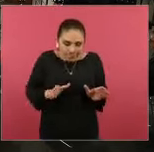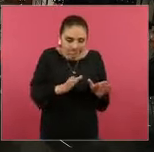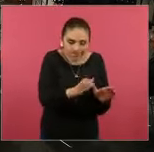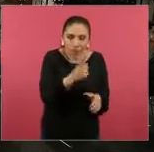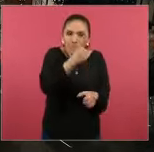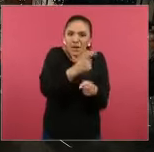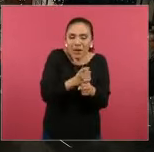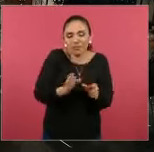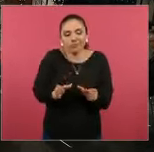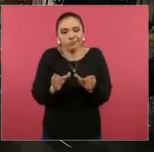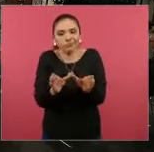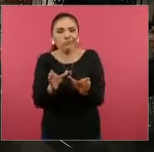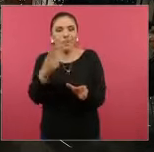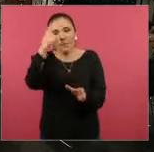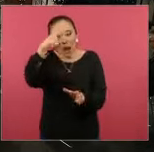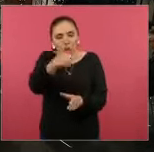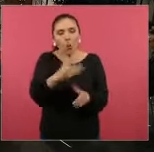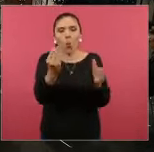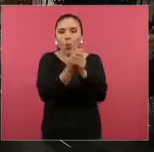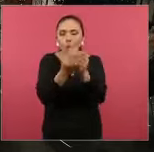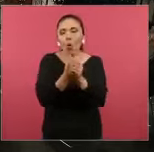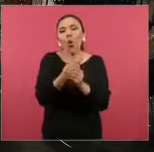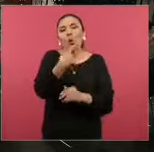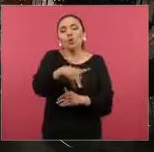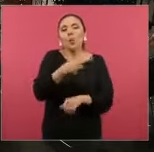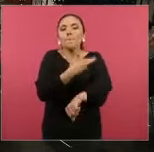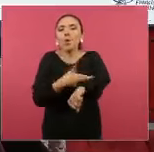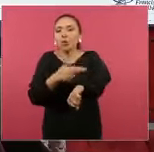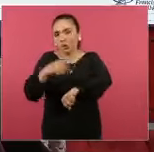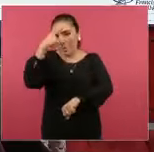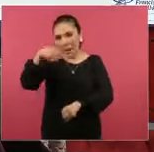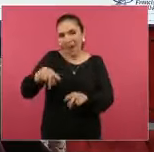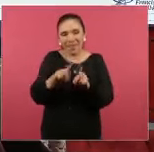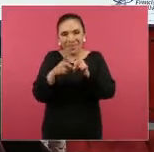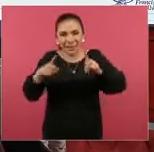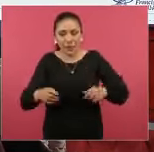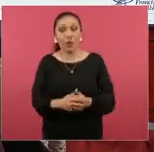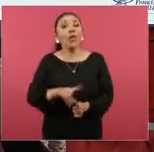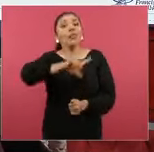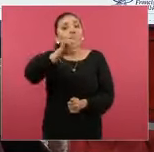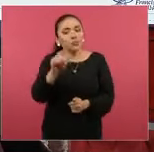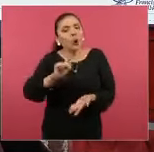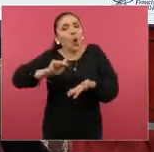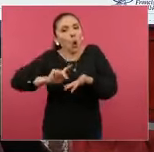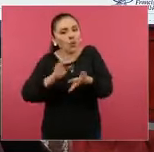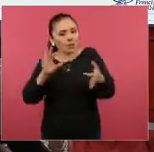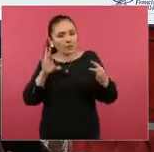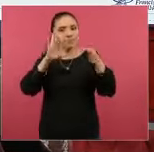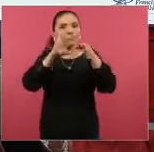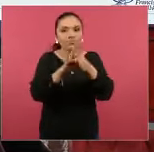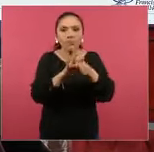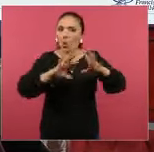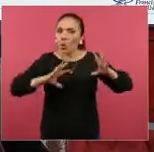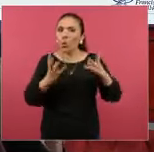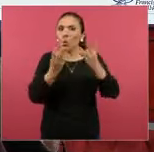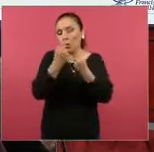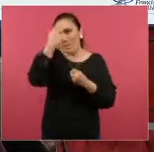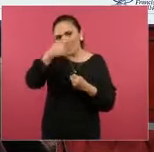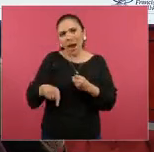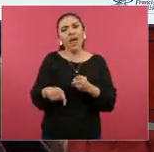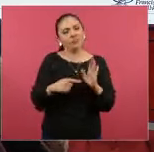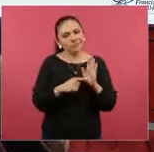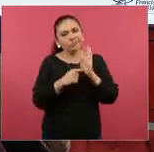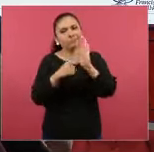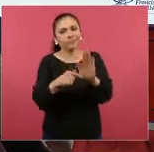esos contenidos, esos procesos de desarrollo, pero después vuelven otra vez a articularse en una forma de evaluación, una forma de presentar todos